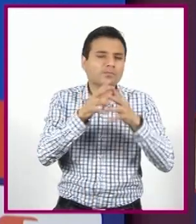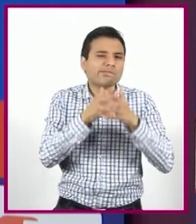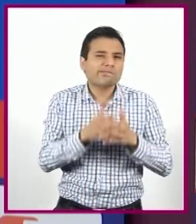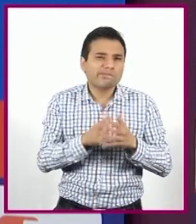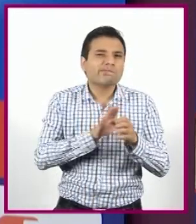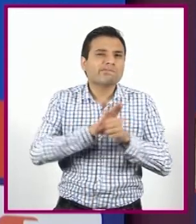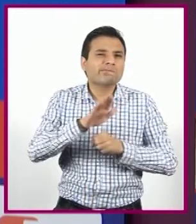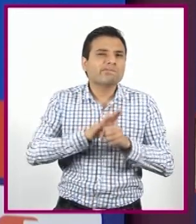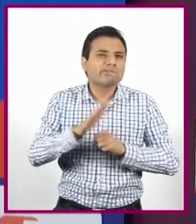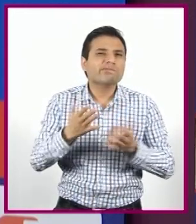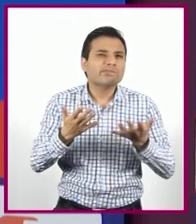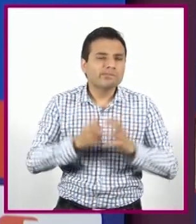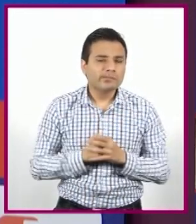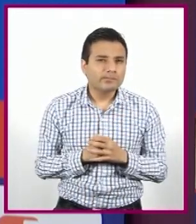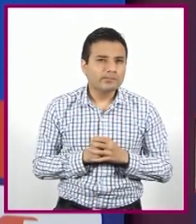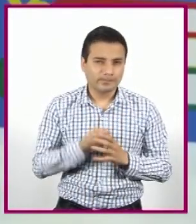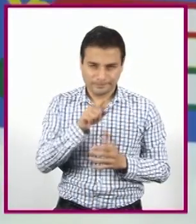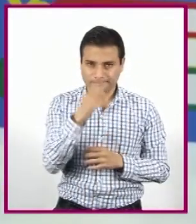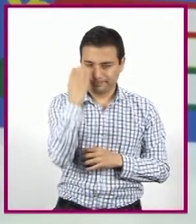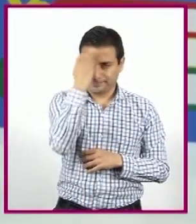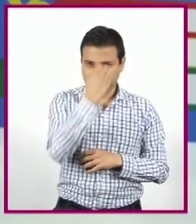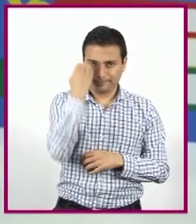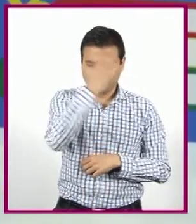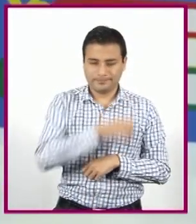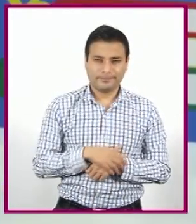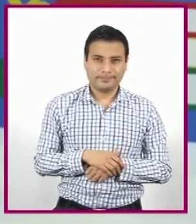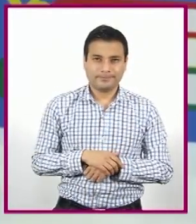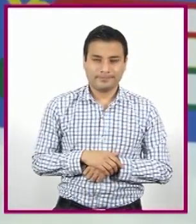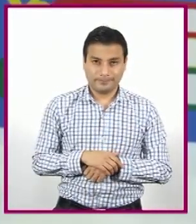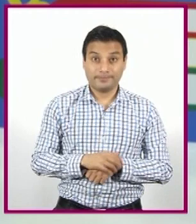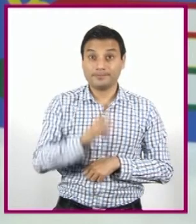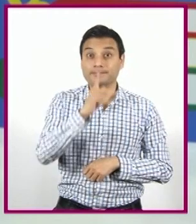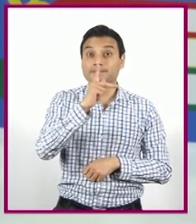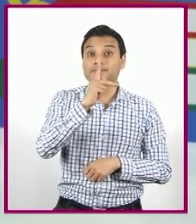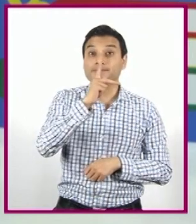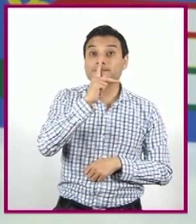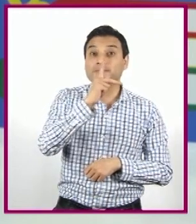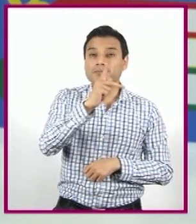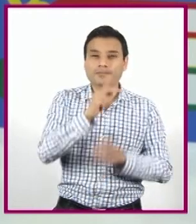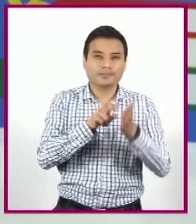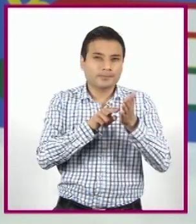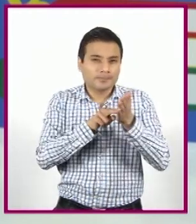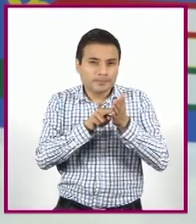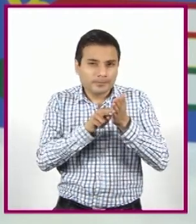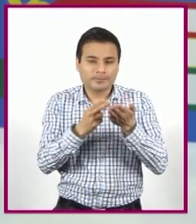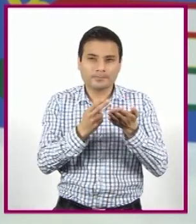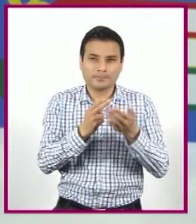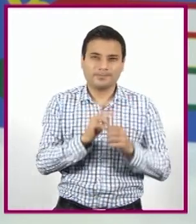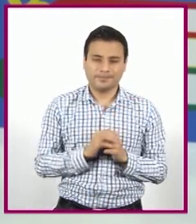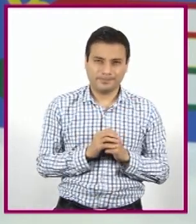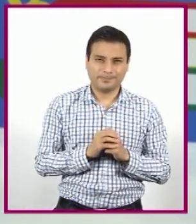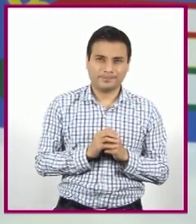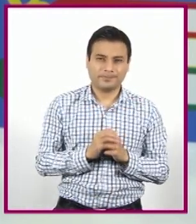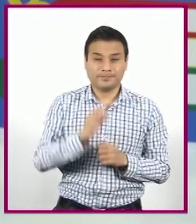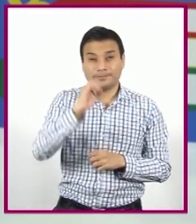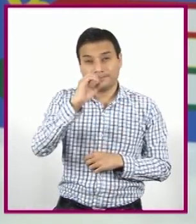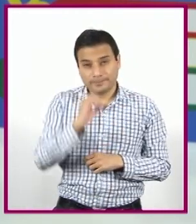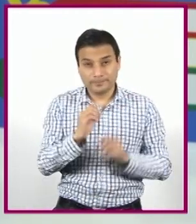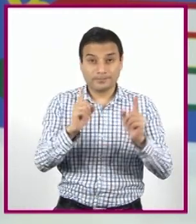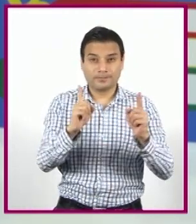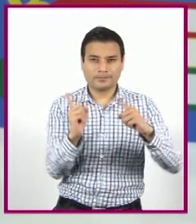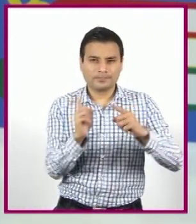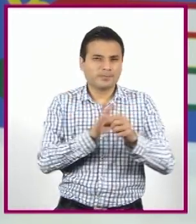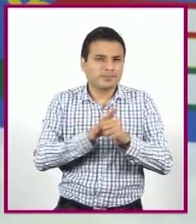izquierdo como del lado derecho. Las palabras que están resaltadas mediante letras negritas o